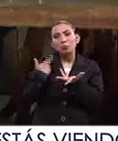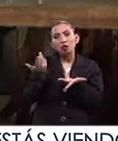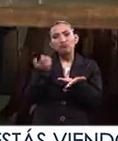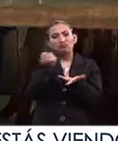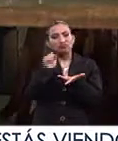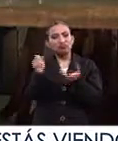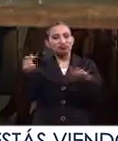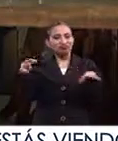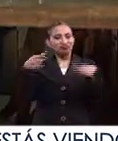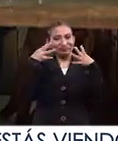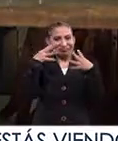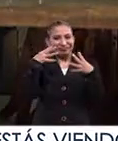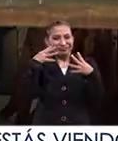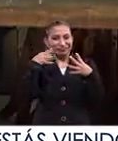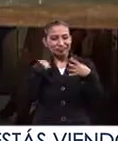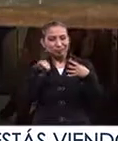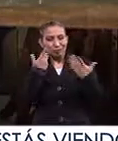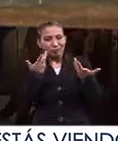prestigio como